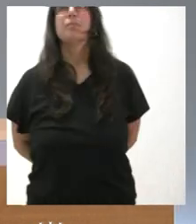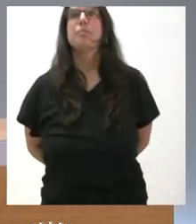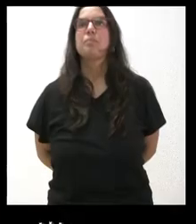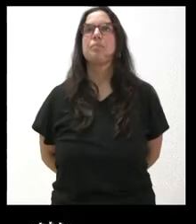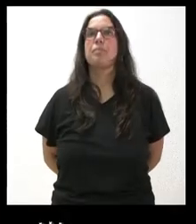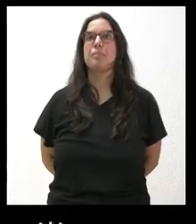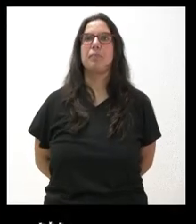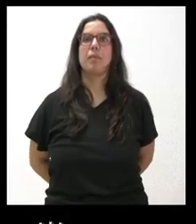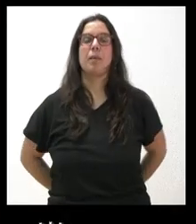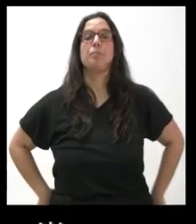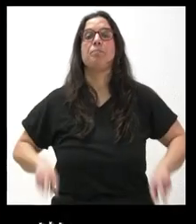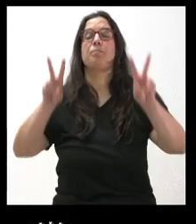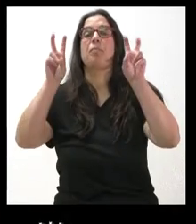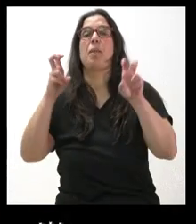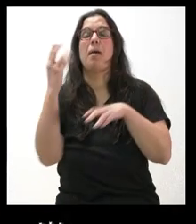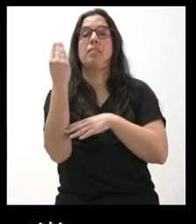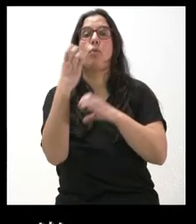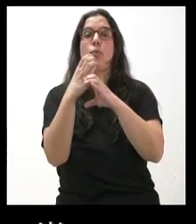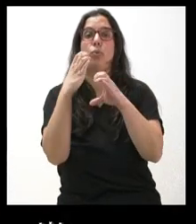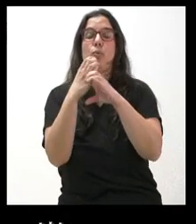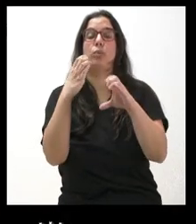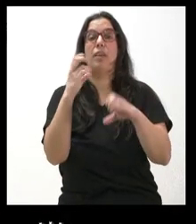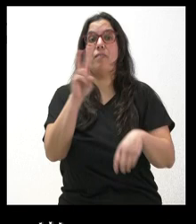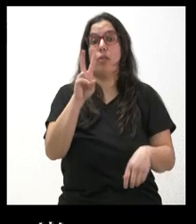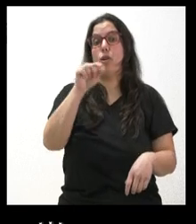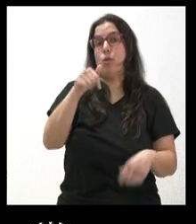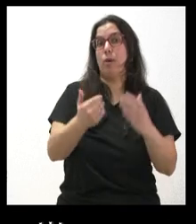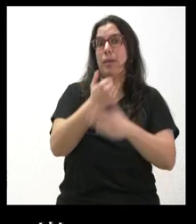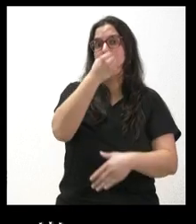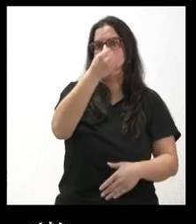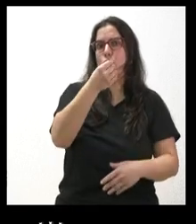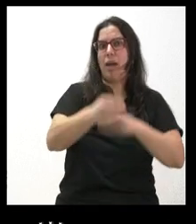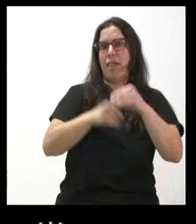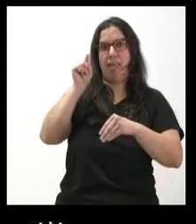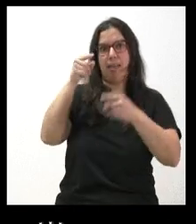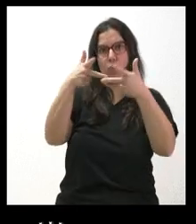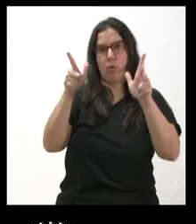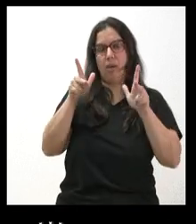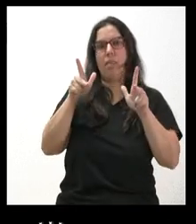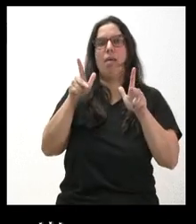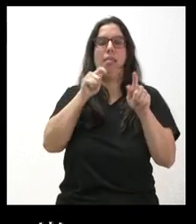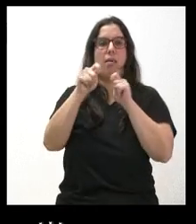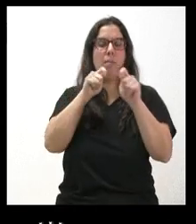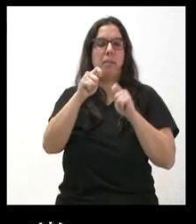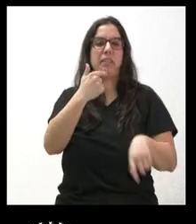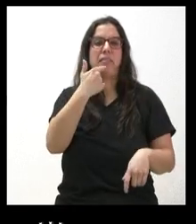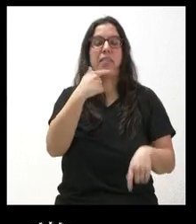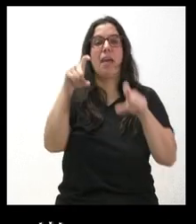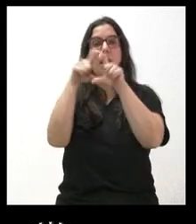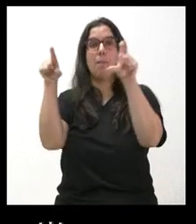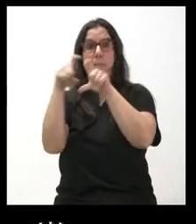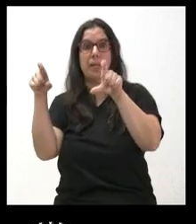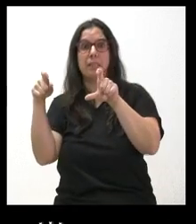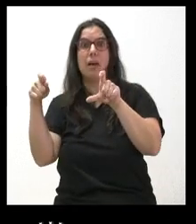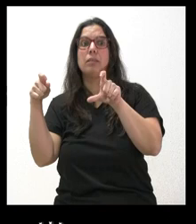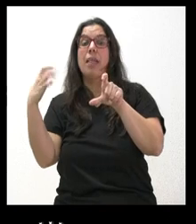mañana el partido socialista dado una rueda de prensa en la estación autobuses de valladoli ha dicho que la empresa que tiene que pagar el Canon a la junta lleva 35